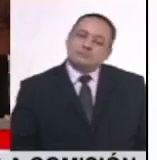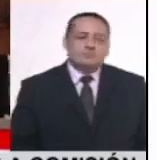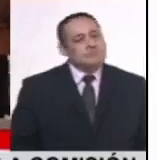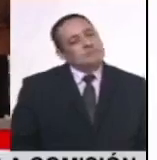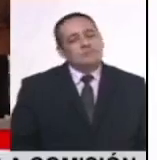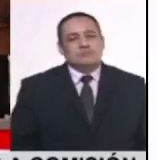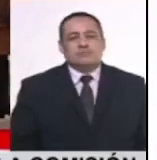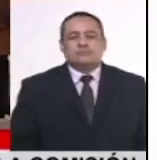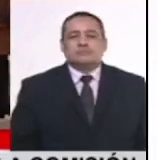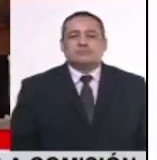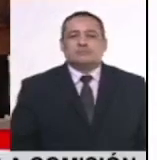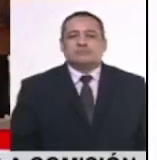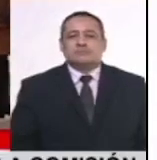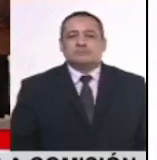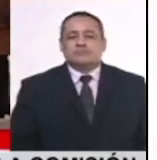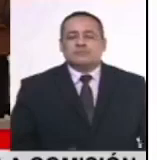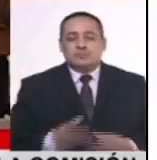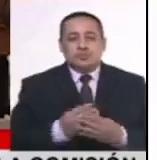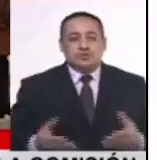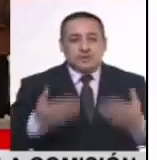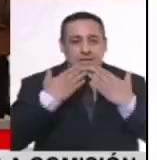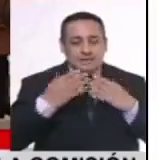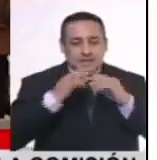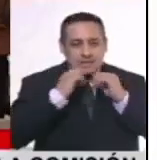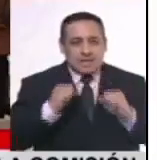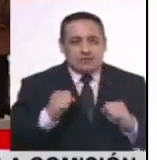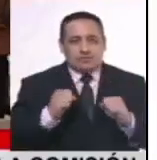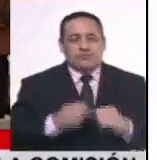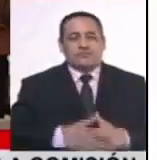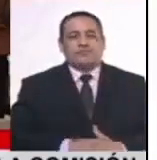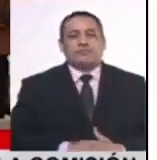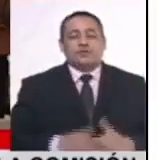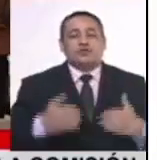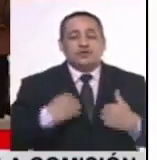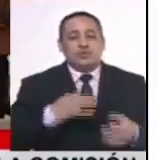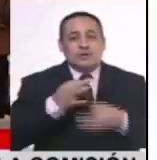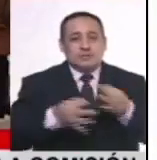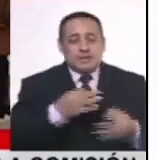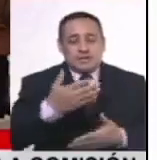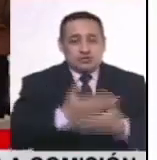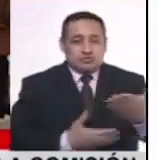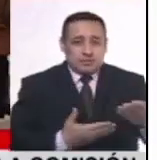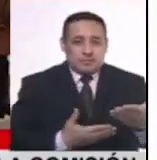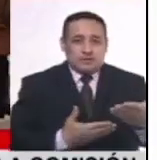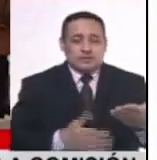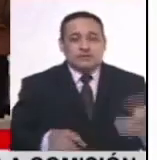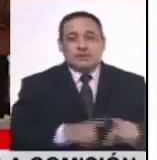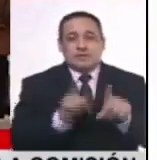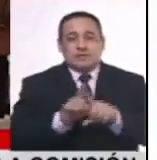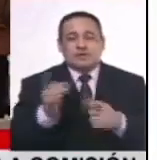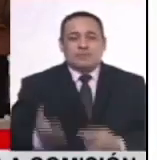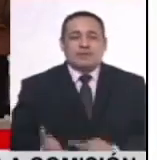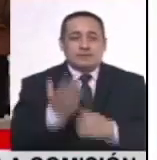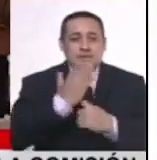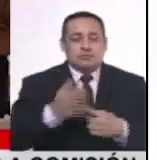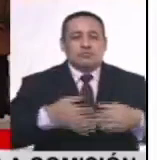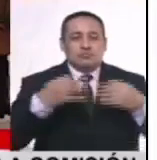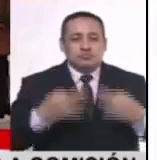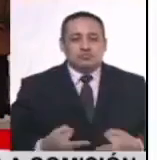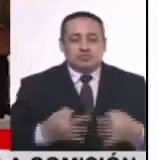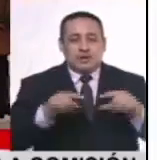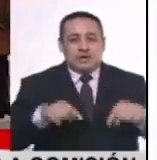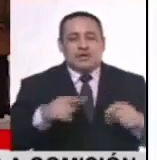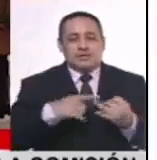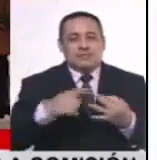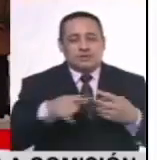Listo. Bueno, muchas gracias, secretario técnico. Debo precisar que estos documentos han sido remitidos oportunamente a sus